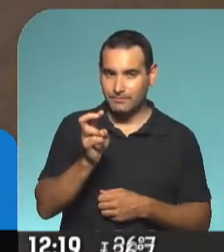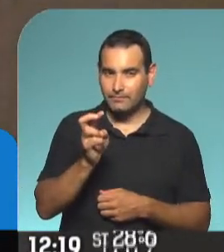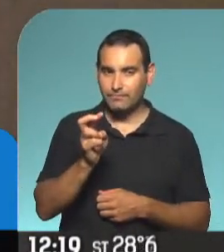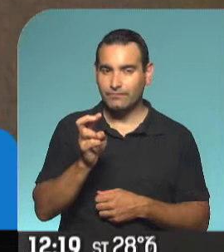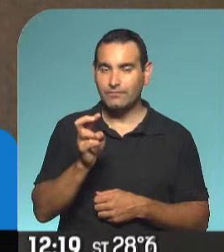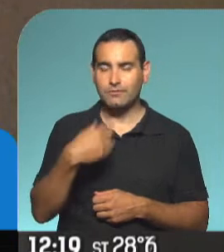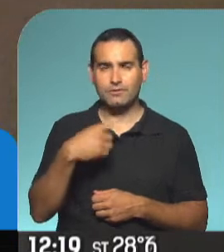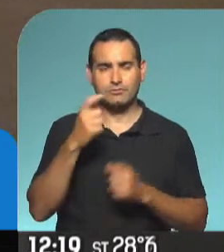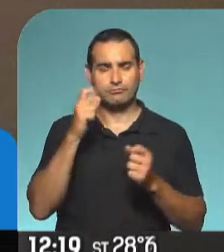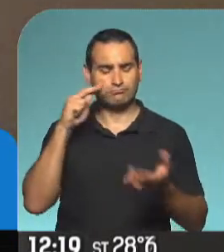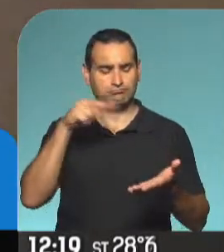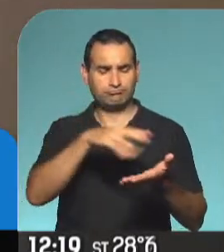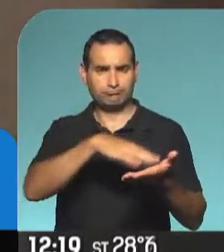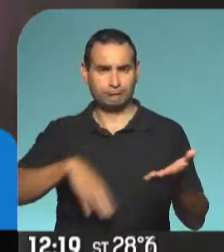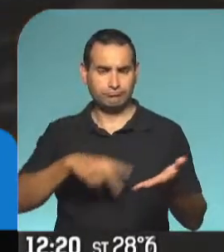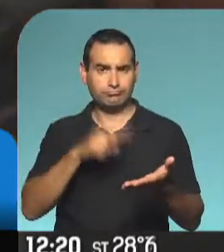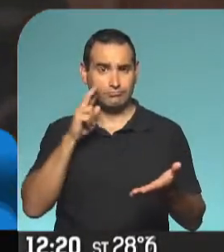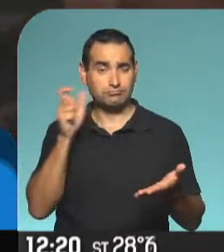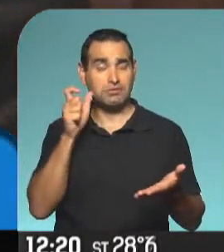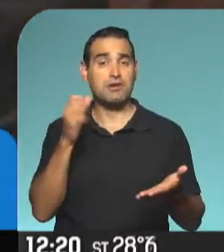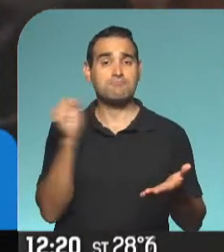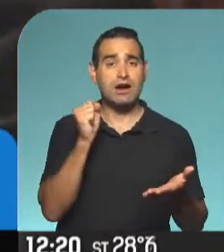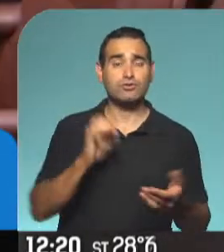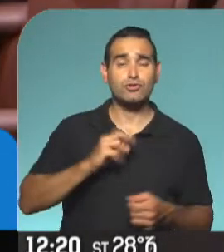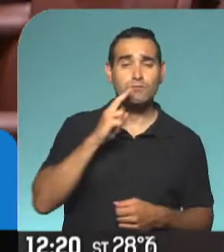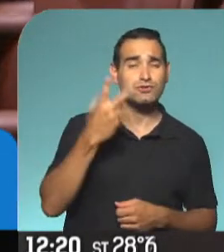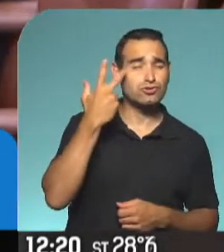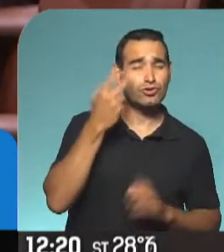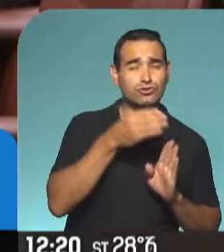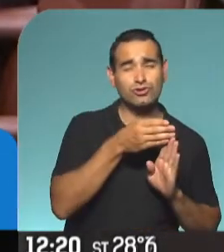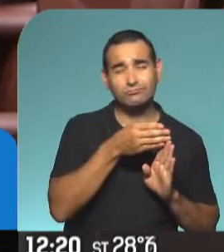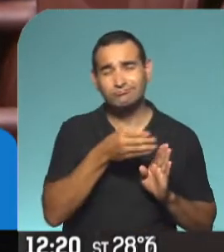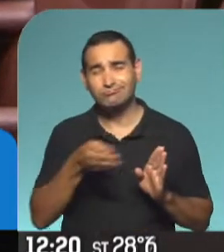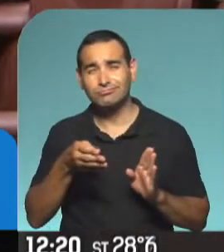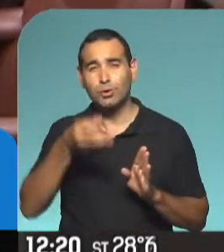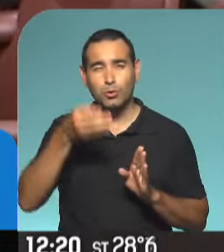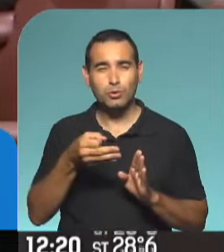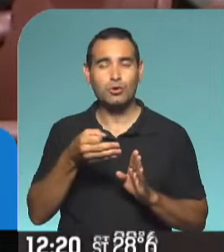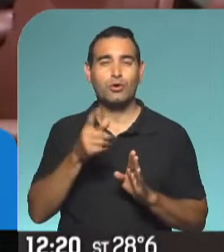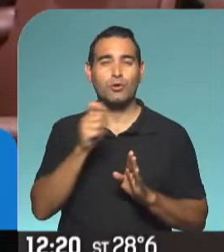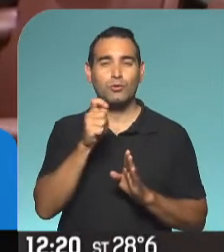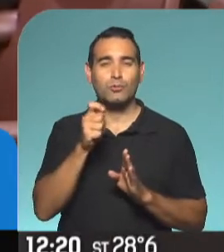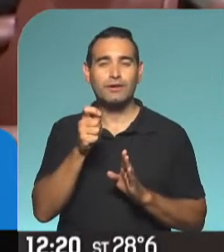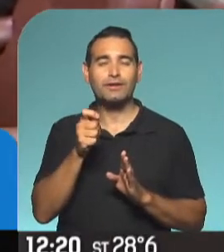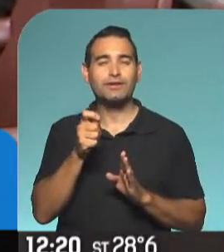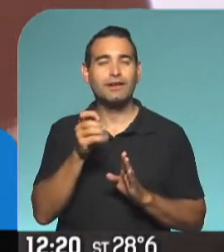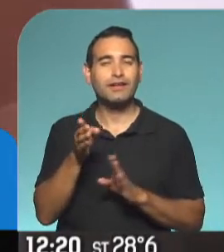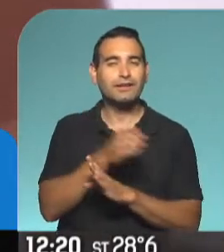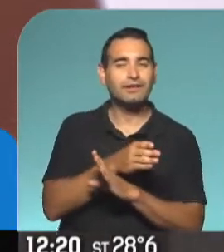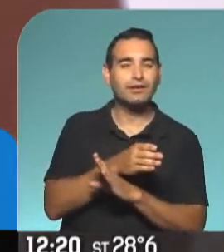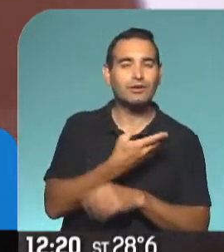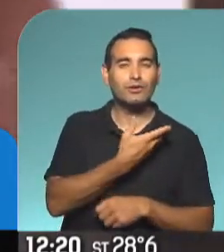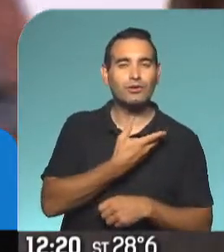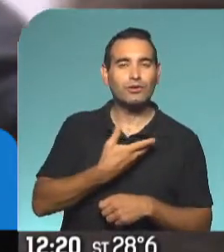es muy llamativo es que a partir de mayo del 2018, esto es justo un mes antes de que el